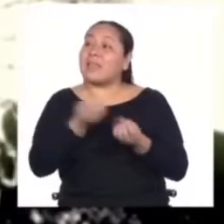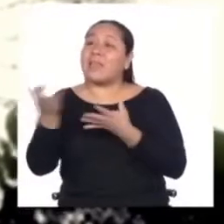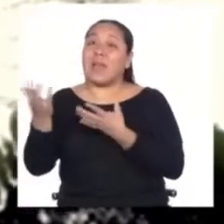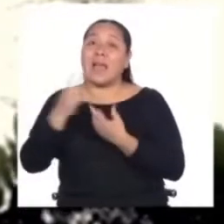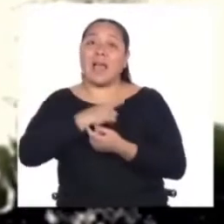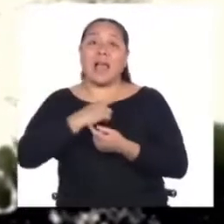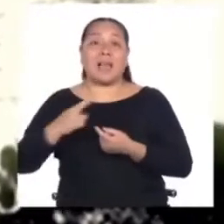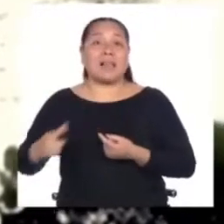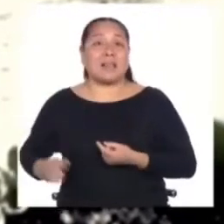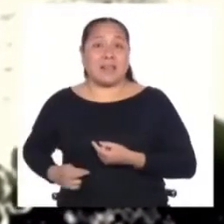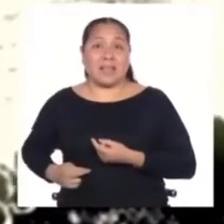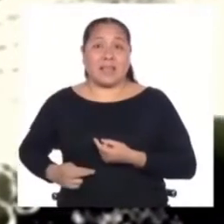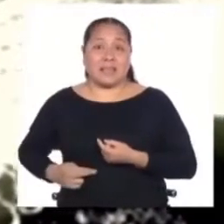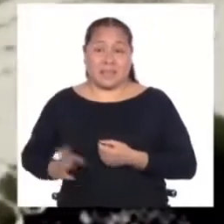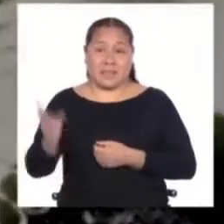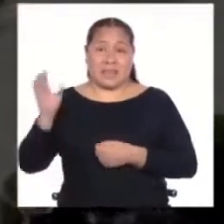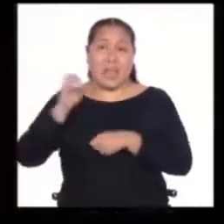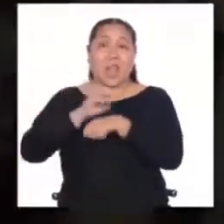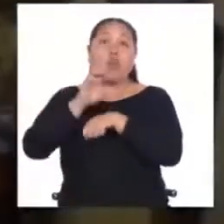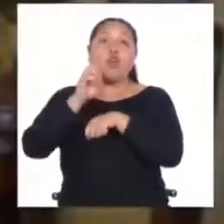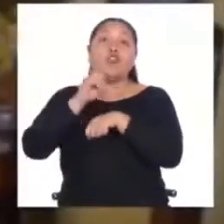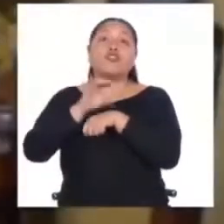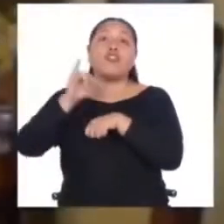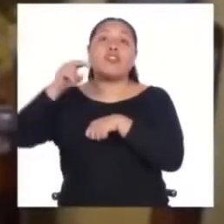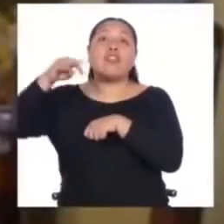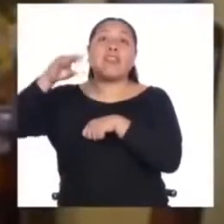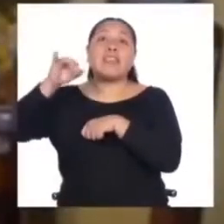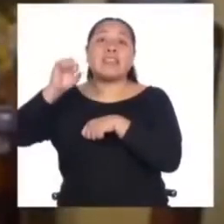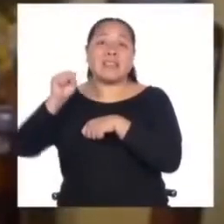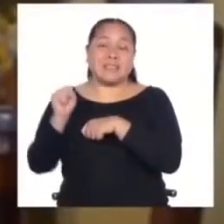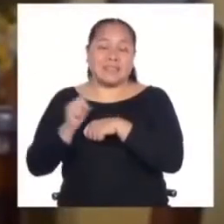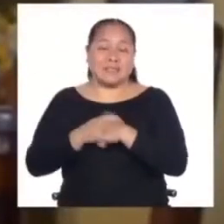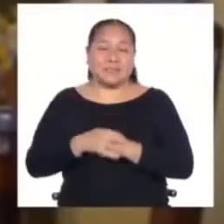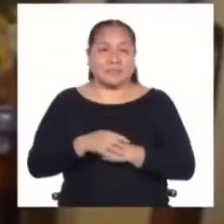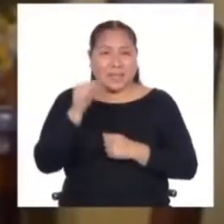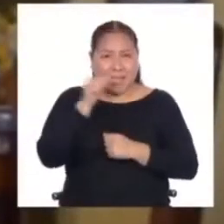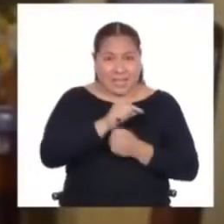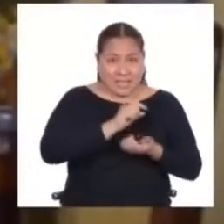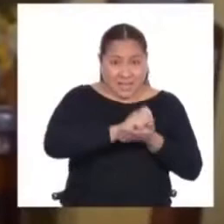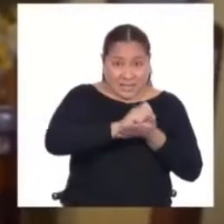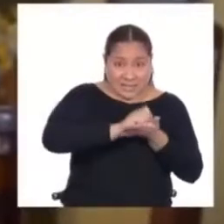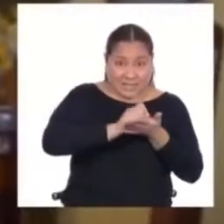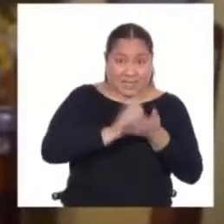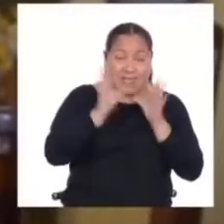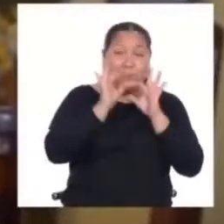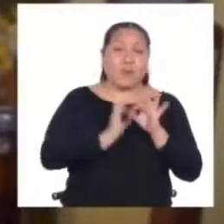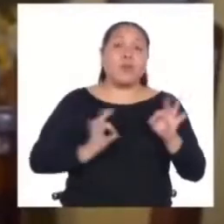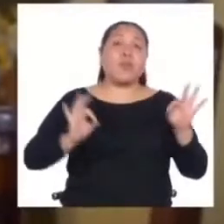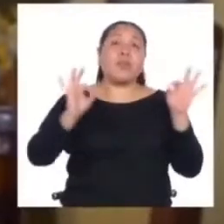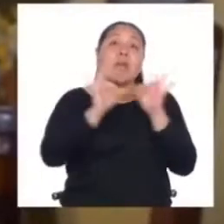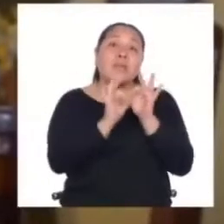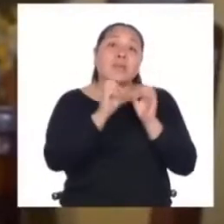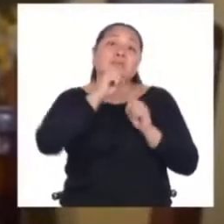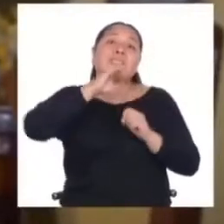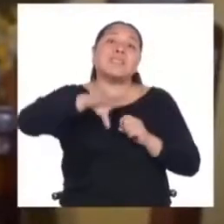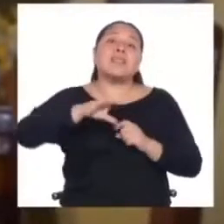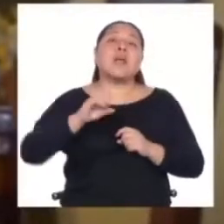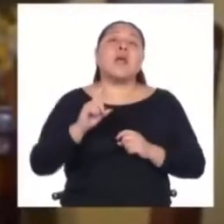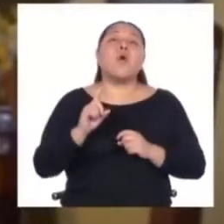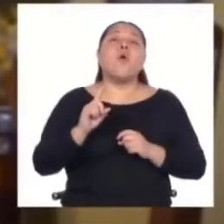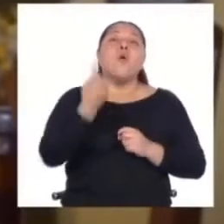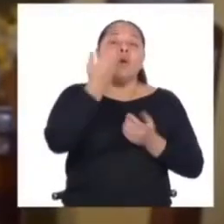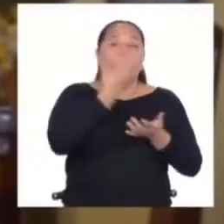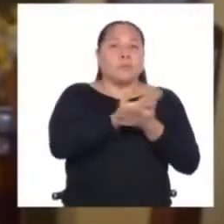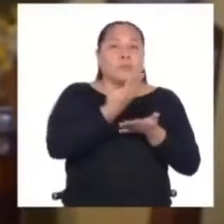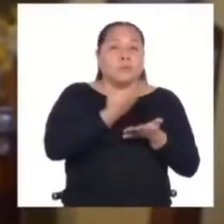propio rey, al Consejo de Indias. Entonces, es importante porque se considera que es el único documento que hasta